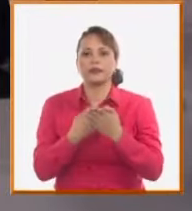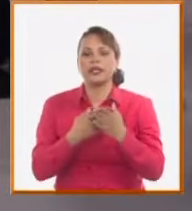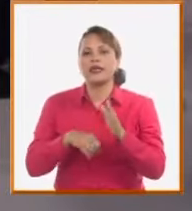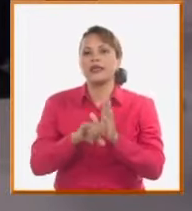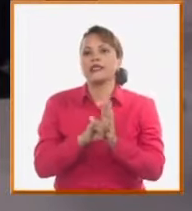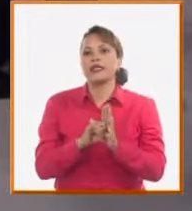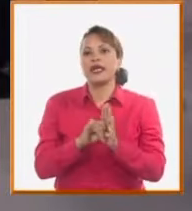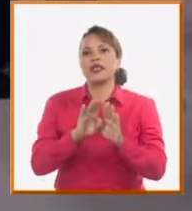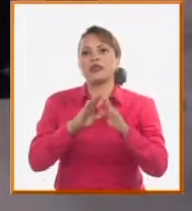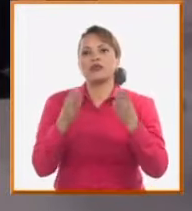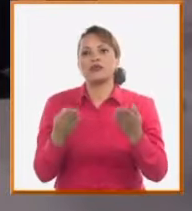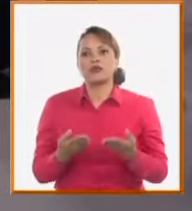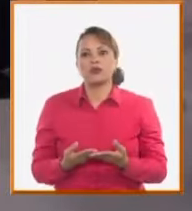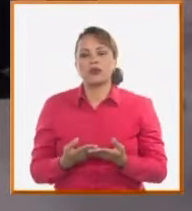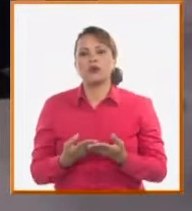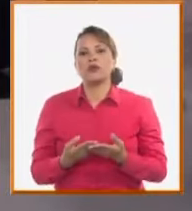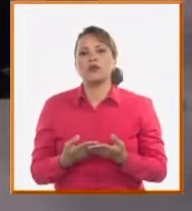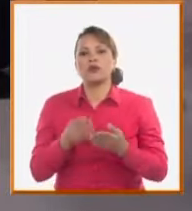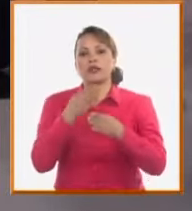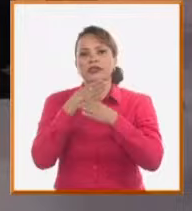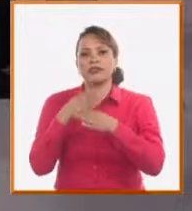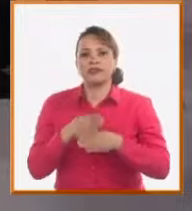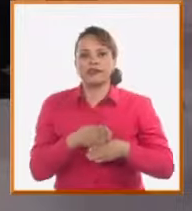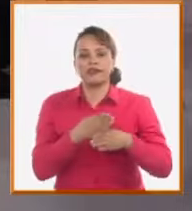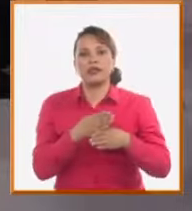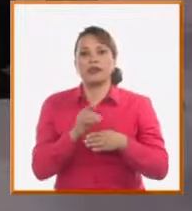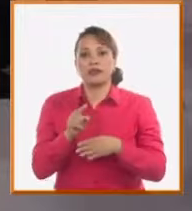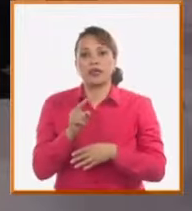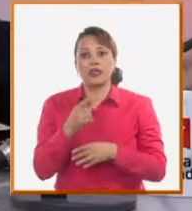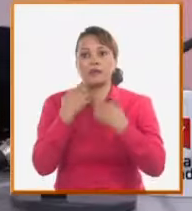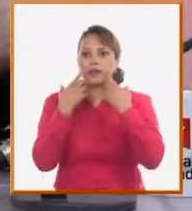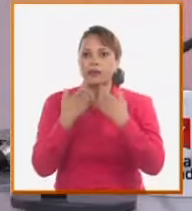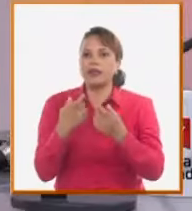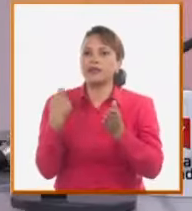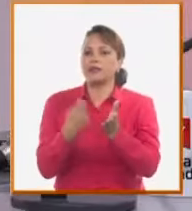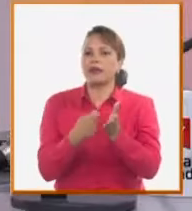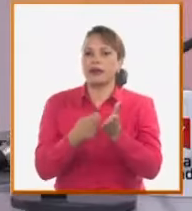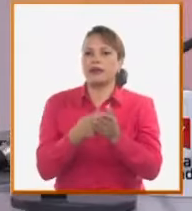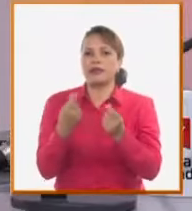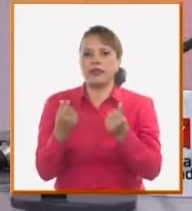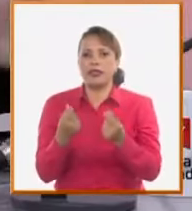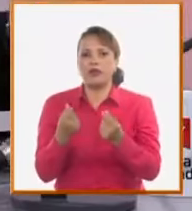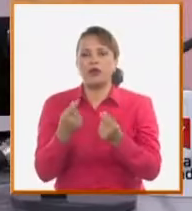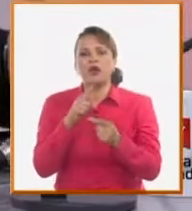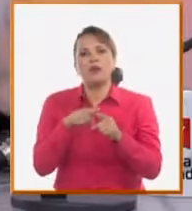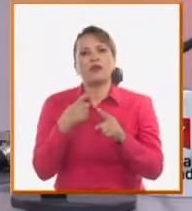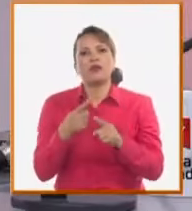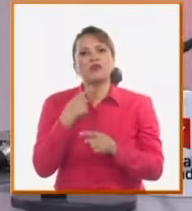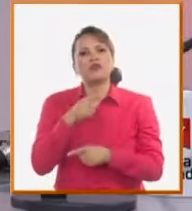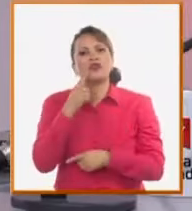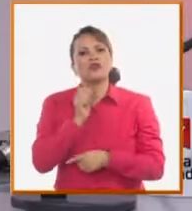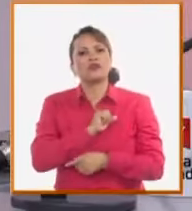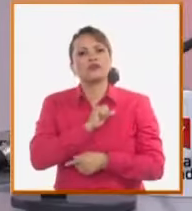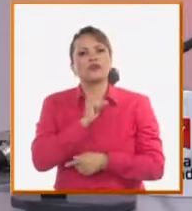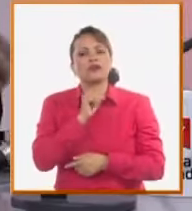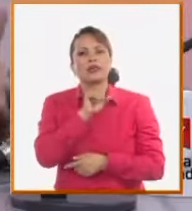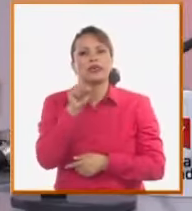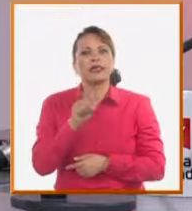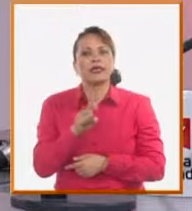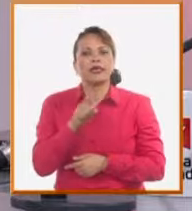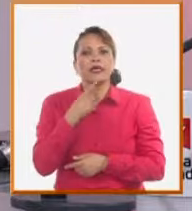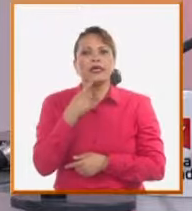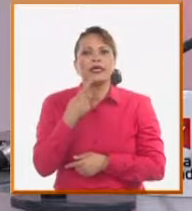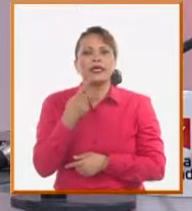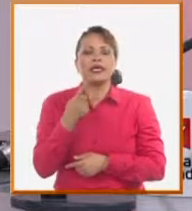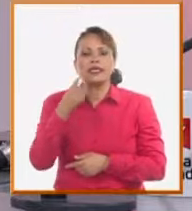significa este tipo de seguro, pero eso también tiene que ver con las personas. Por eso me gustaría, Fermín, hablar ahora del tema del seguro de vida, que